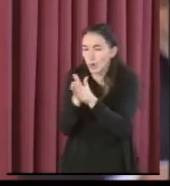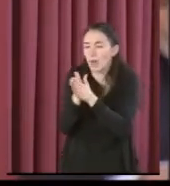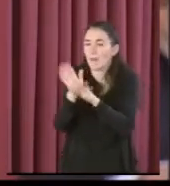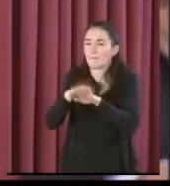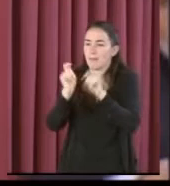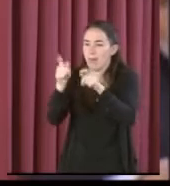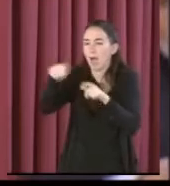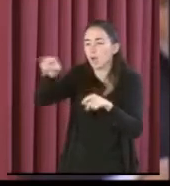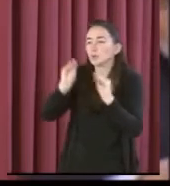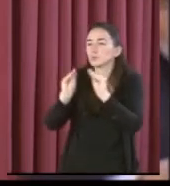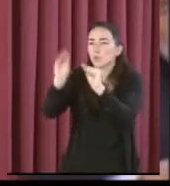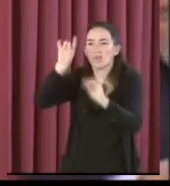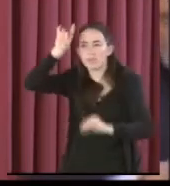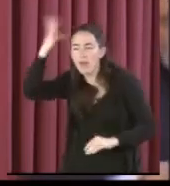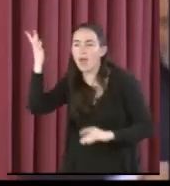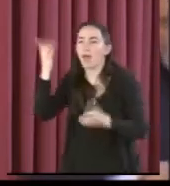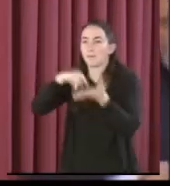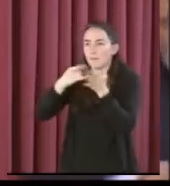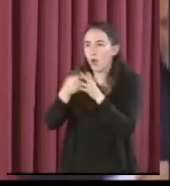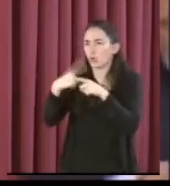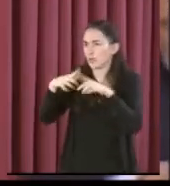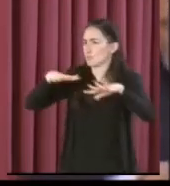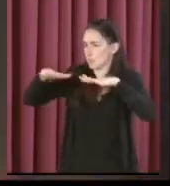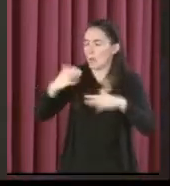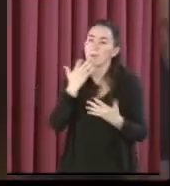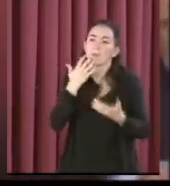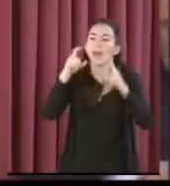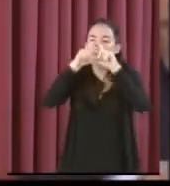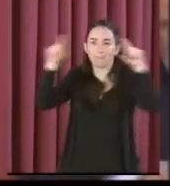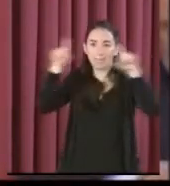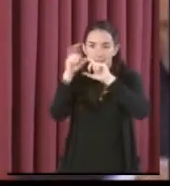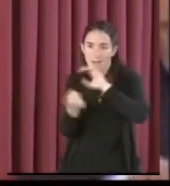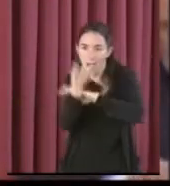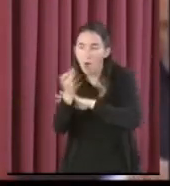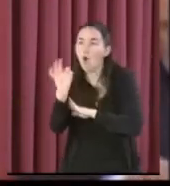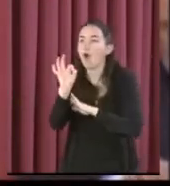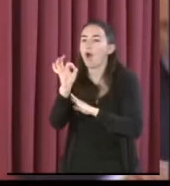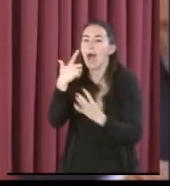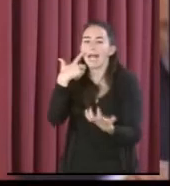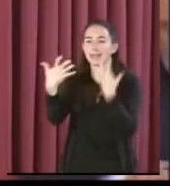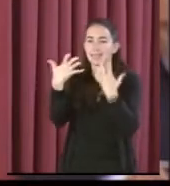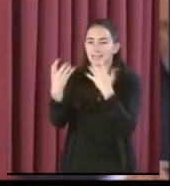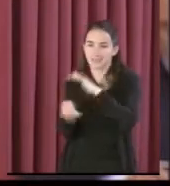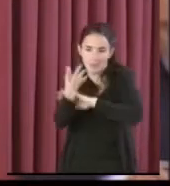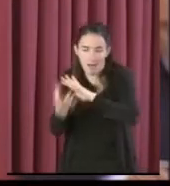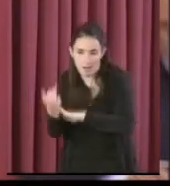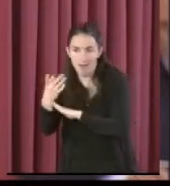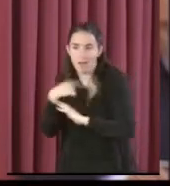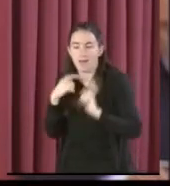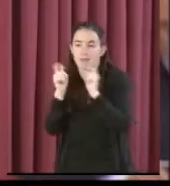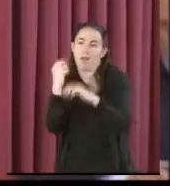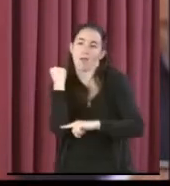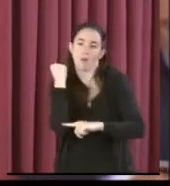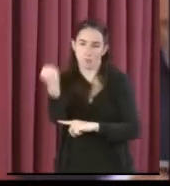sus planes, sus propuestas, en terrenos como la cultura emprendedora o la creación artística. De forma paralela, vamos